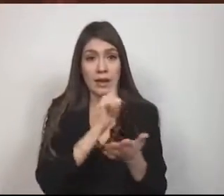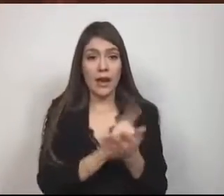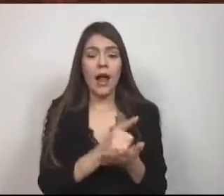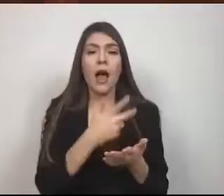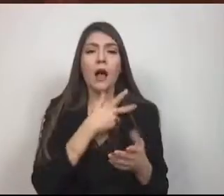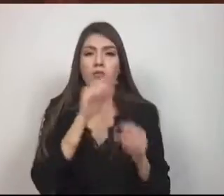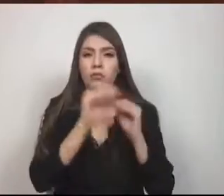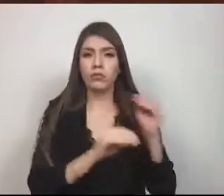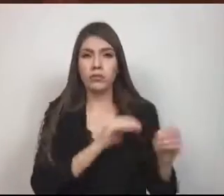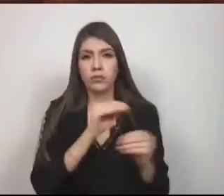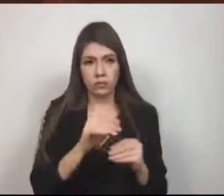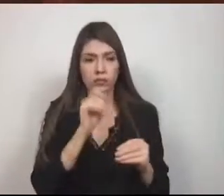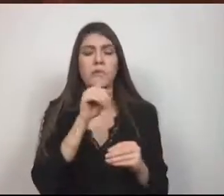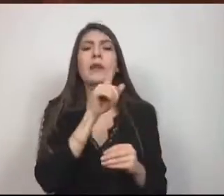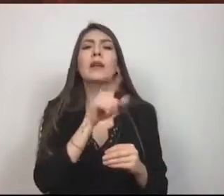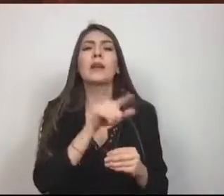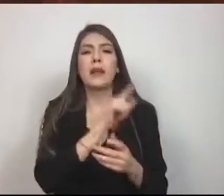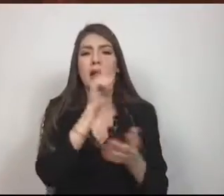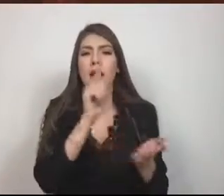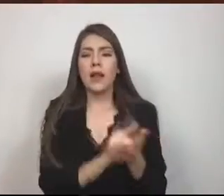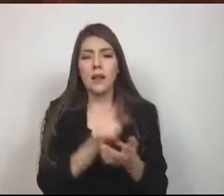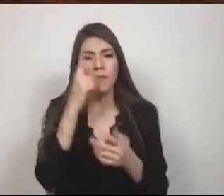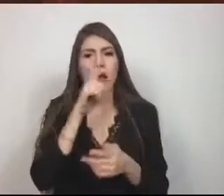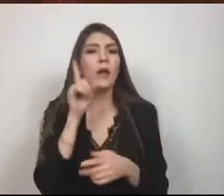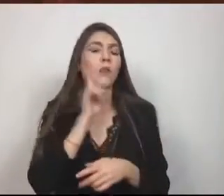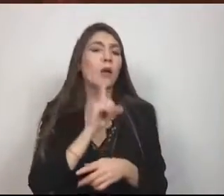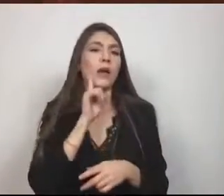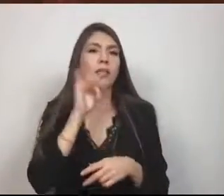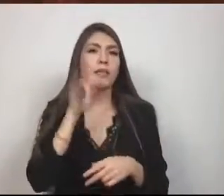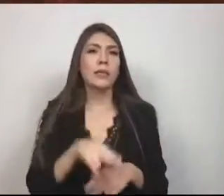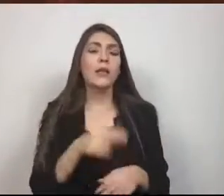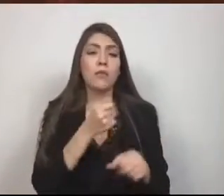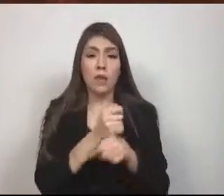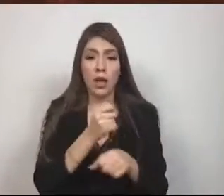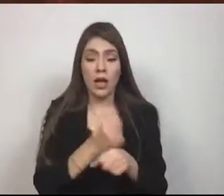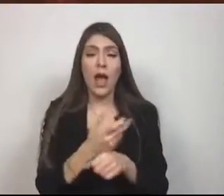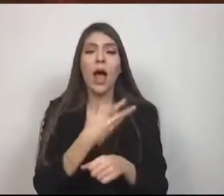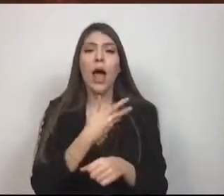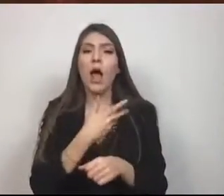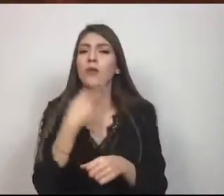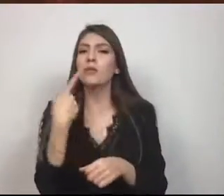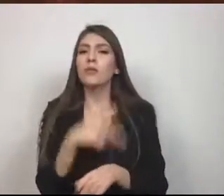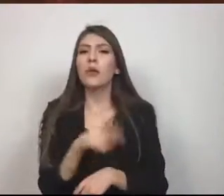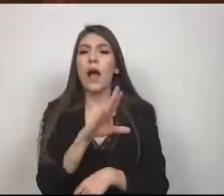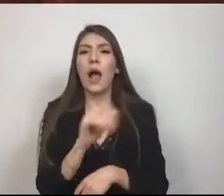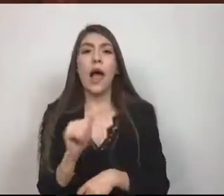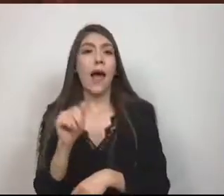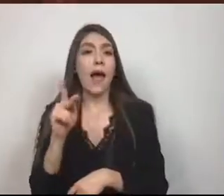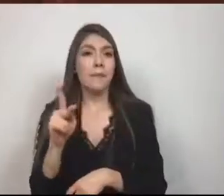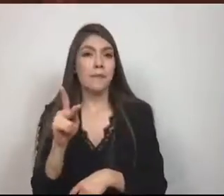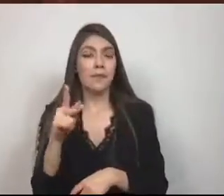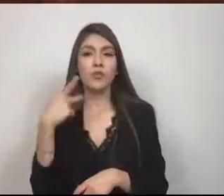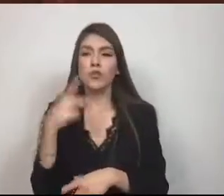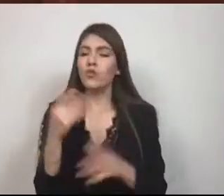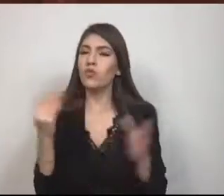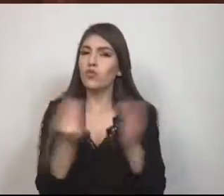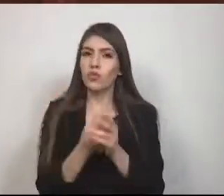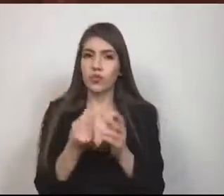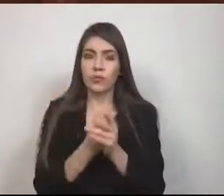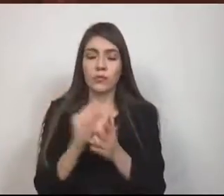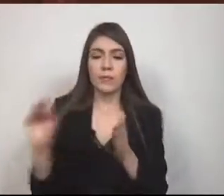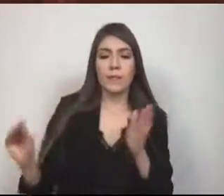a una vida libre de violencia un capítulo específico, denominado de la violencia digital y